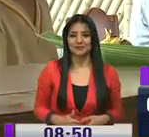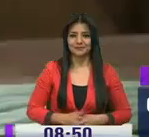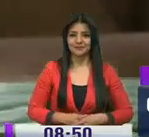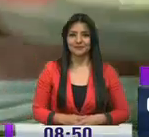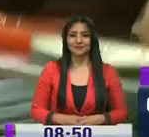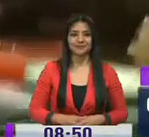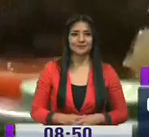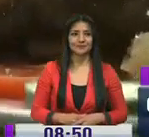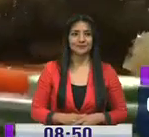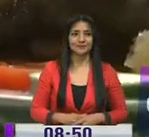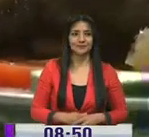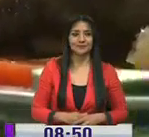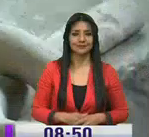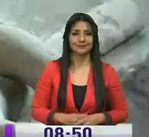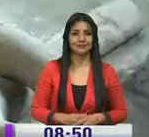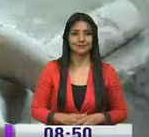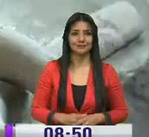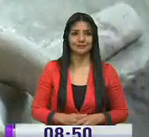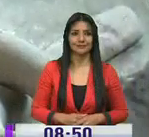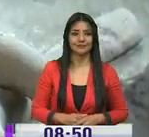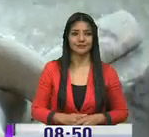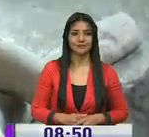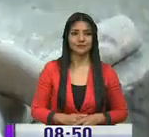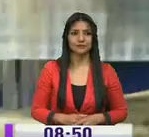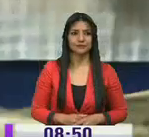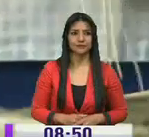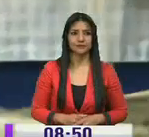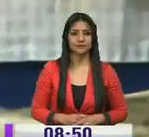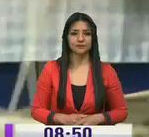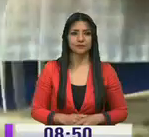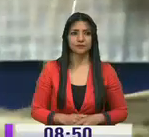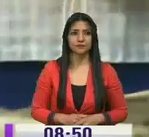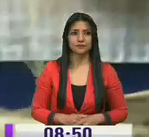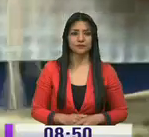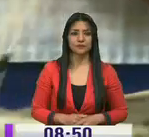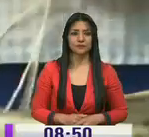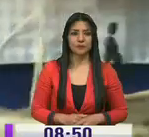abiertos. Con la realización de Marco Ruiz, informó Sara Naranjo.